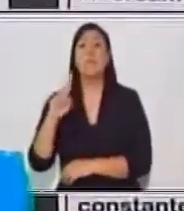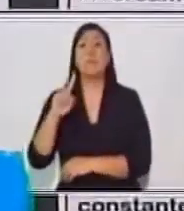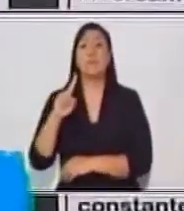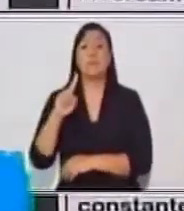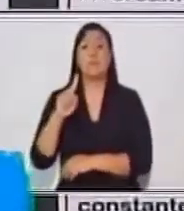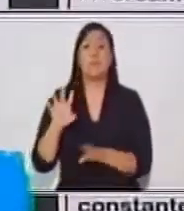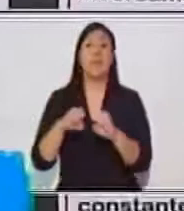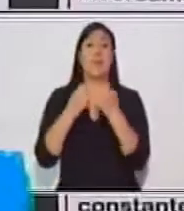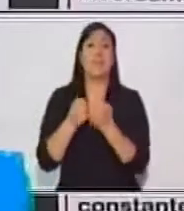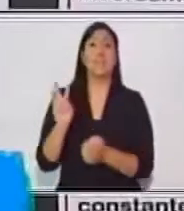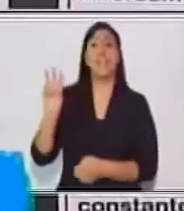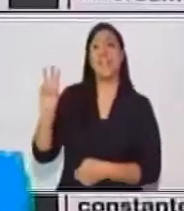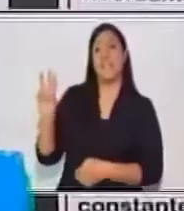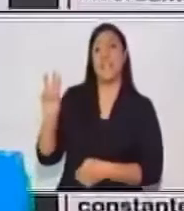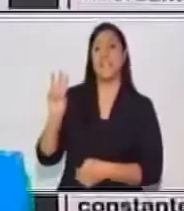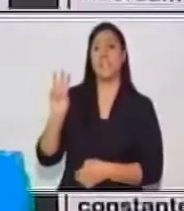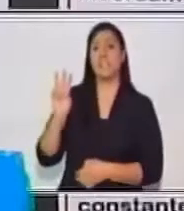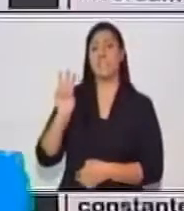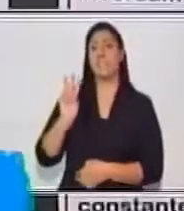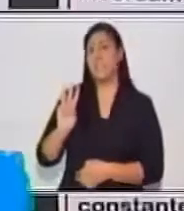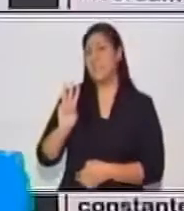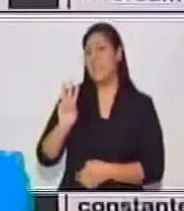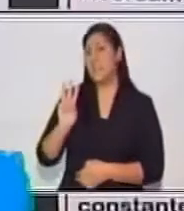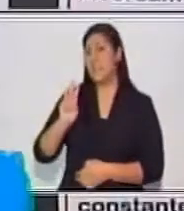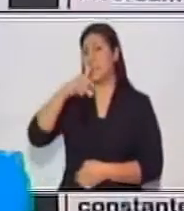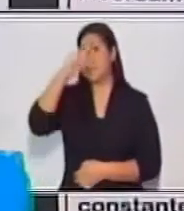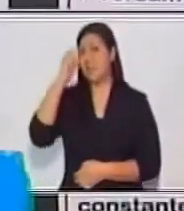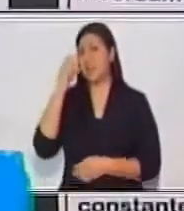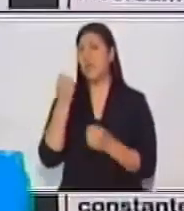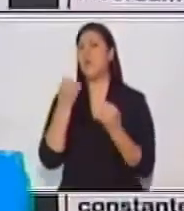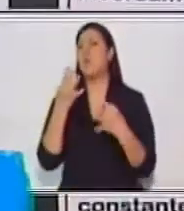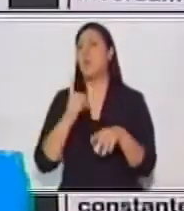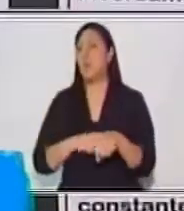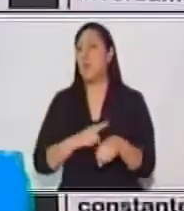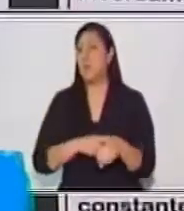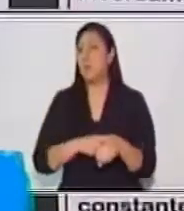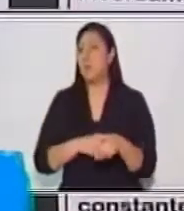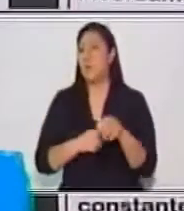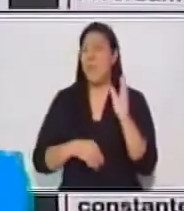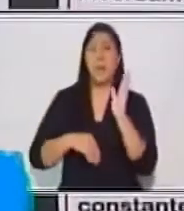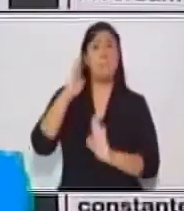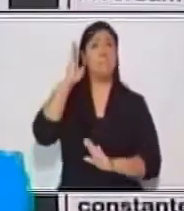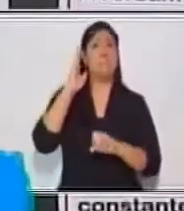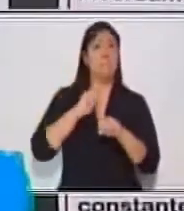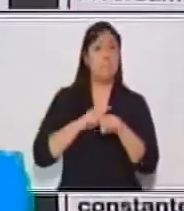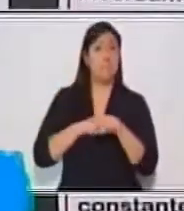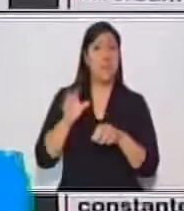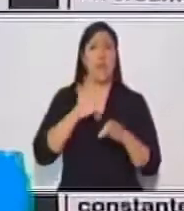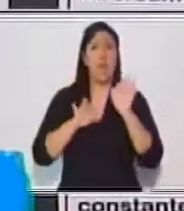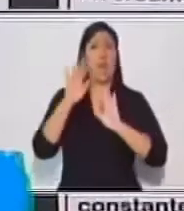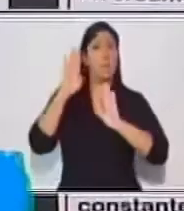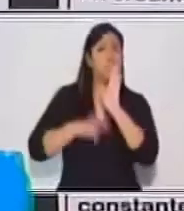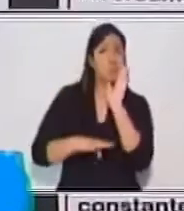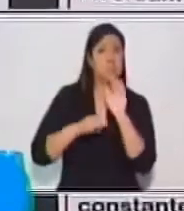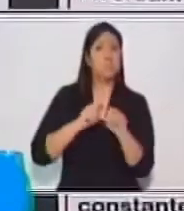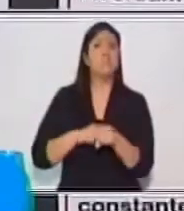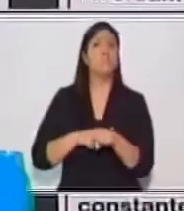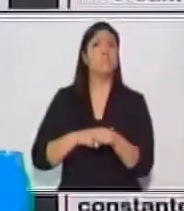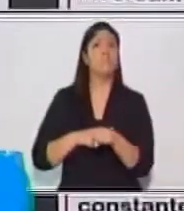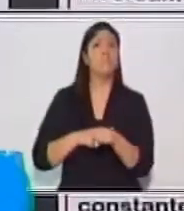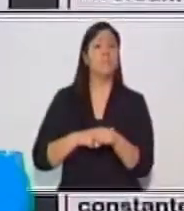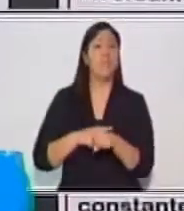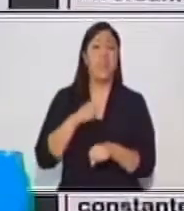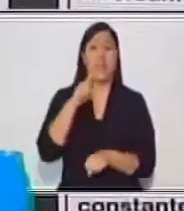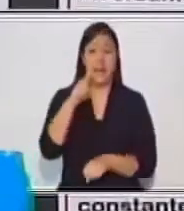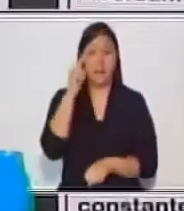3 trabajadores entonces, ¿se tardarían más tiempo o menos tiempo? Bueno, si hay más personas